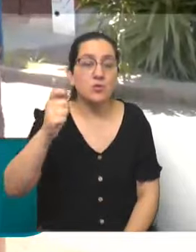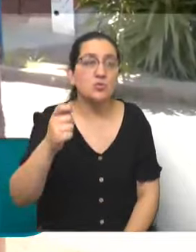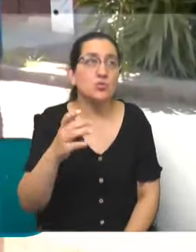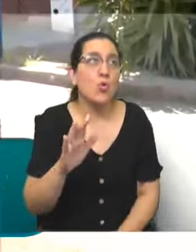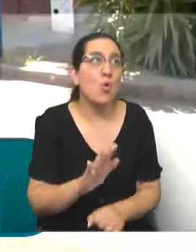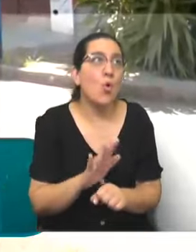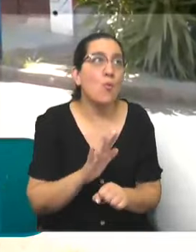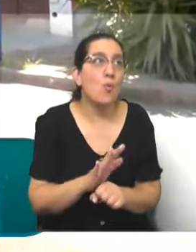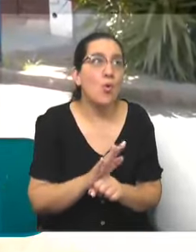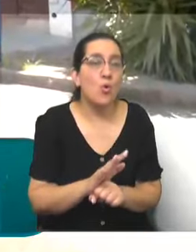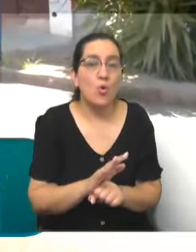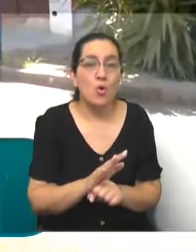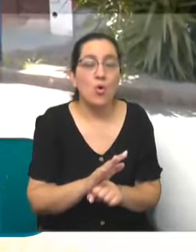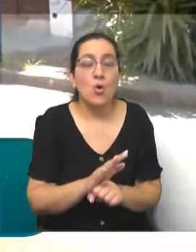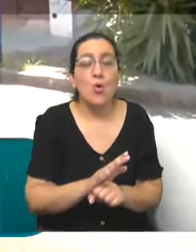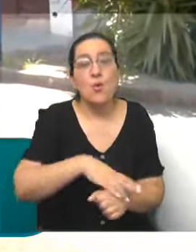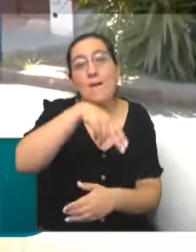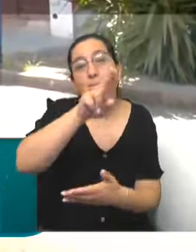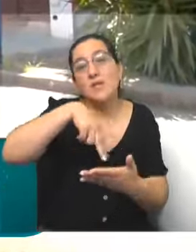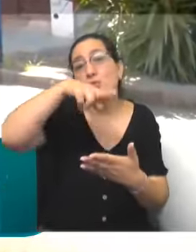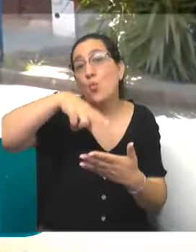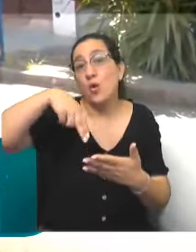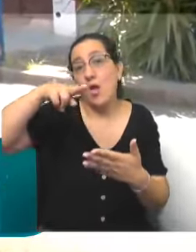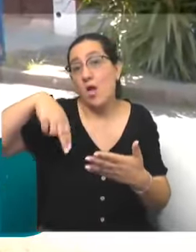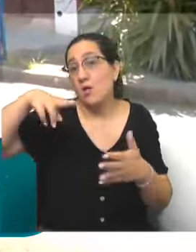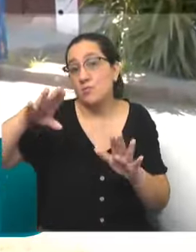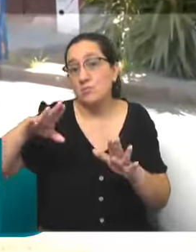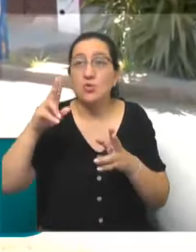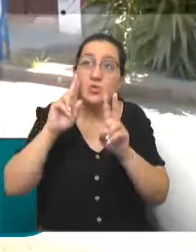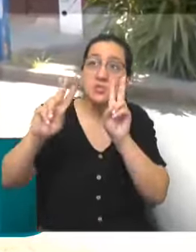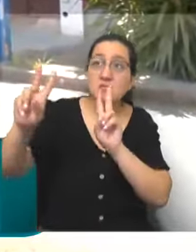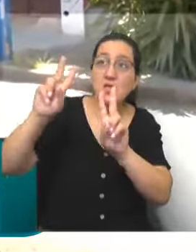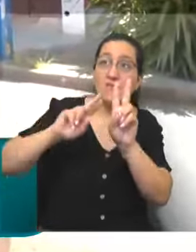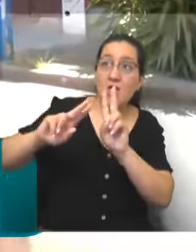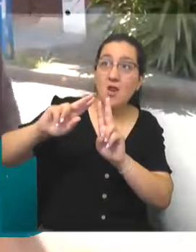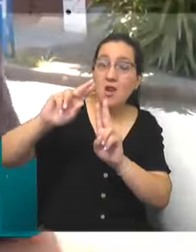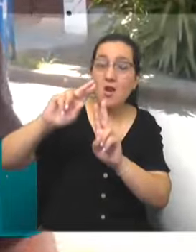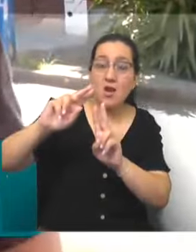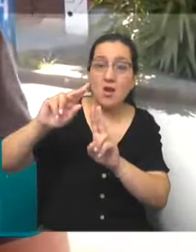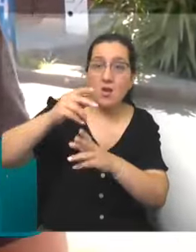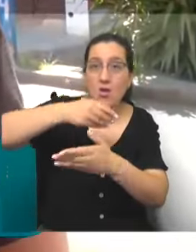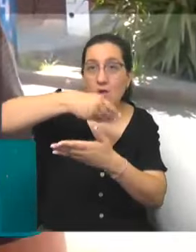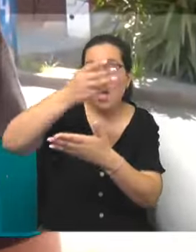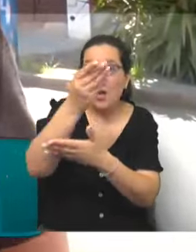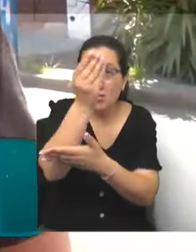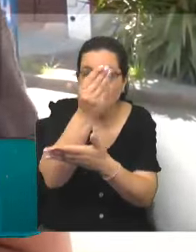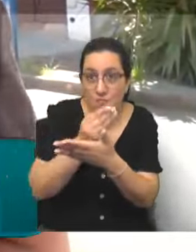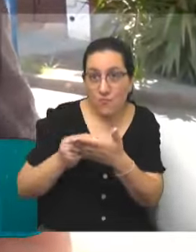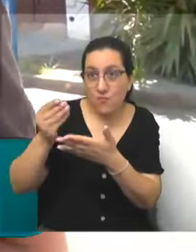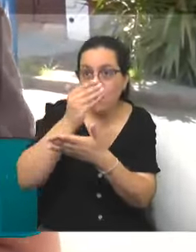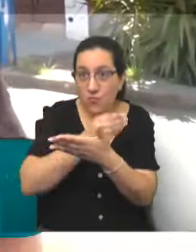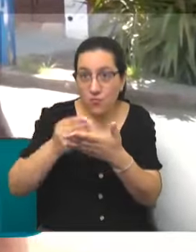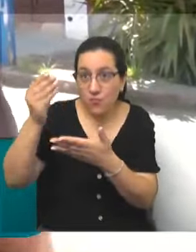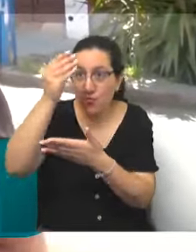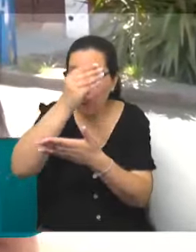especie de obra de pintura impresionista, ¿verdad? Donde se ven los grandes trazos, donde se dibuja un paisaje,